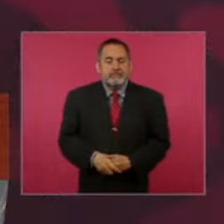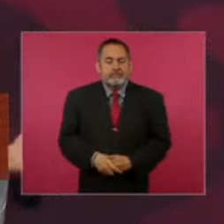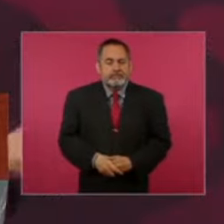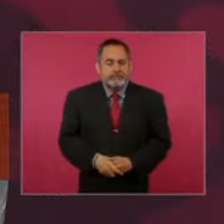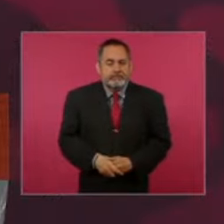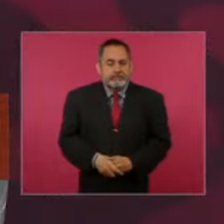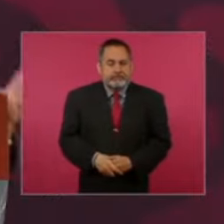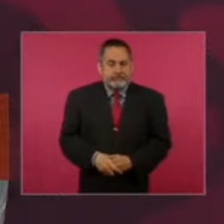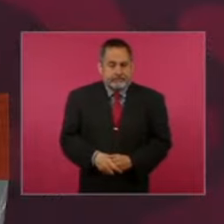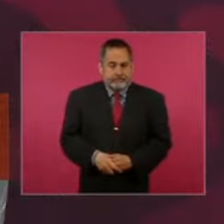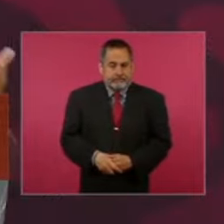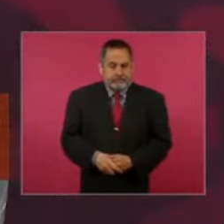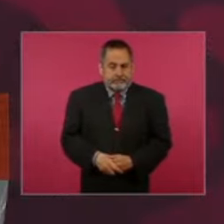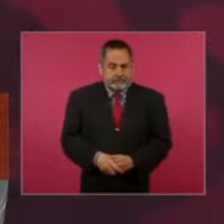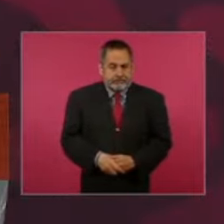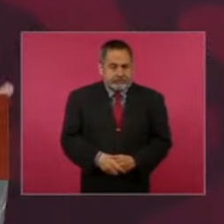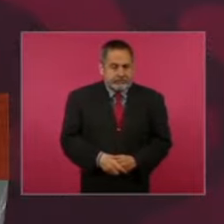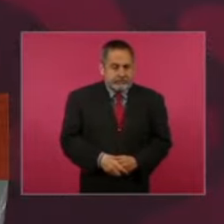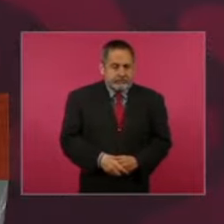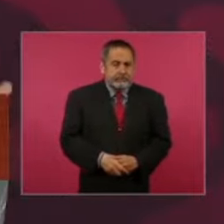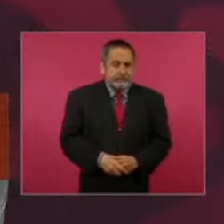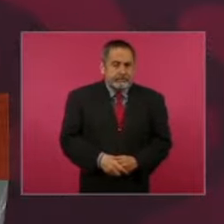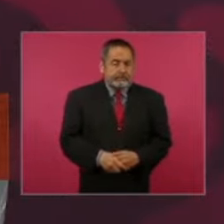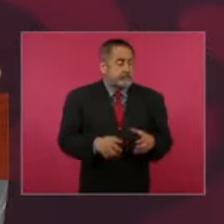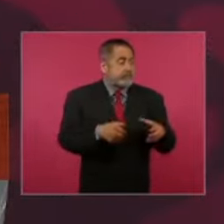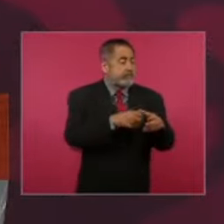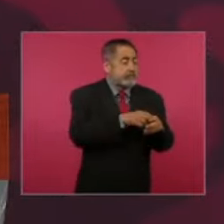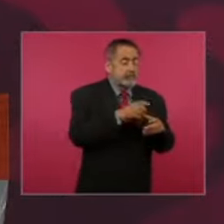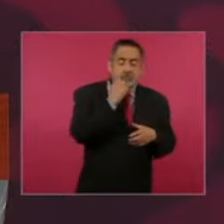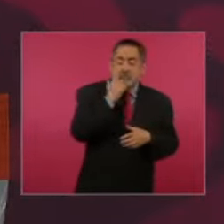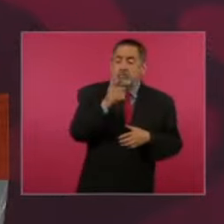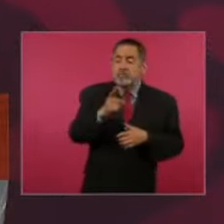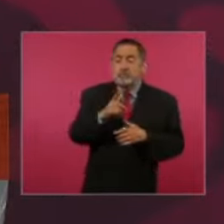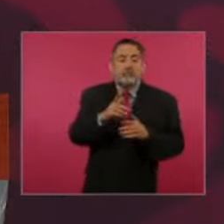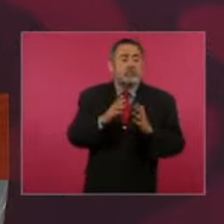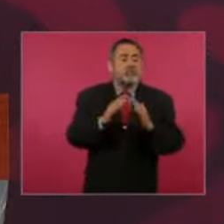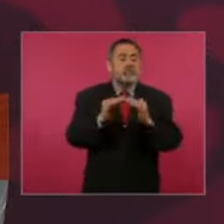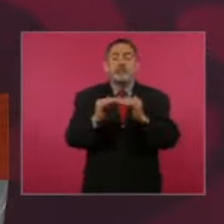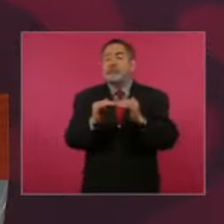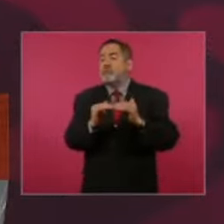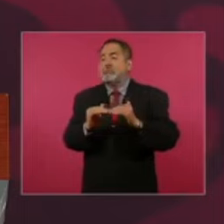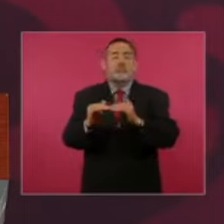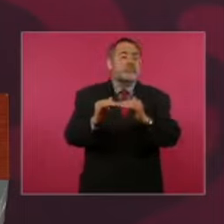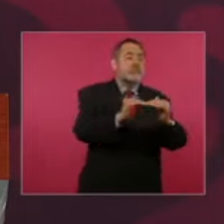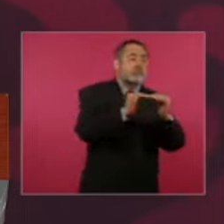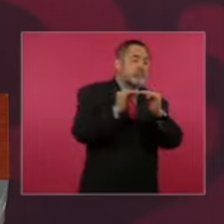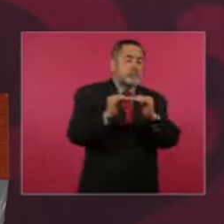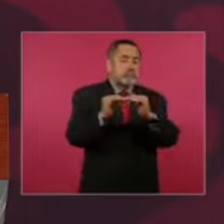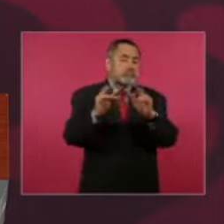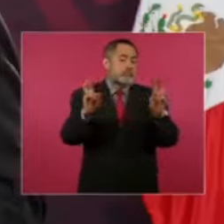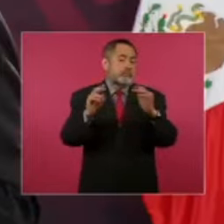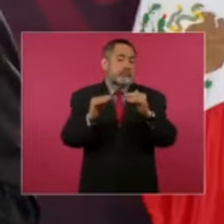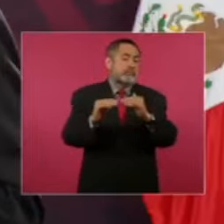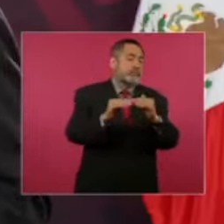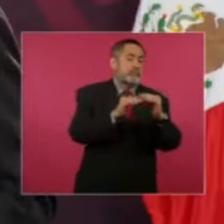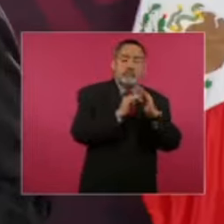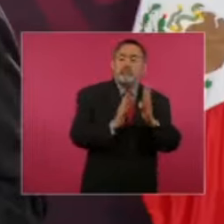y te gusta la democracia, entre comillas,